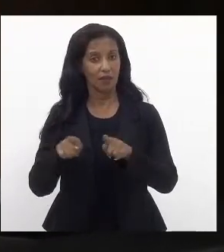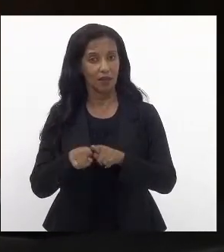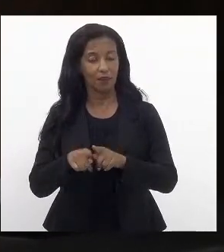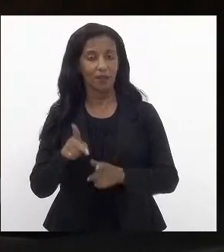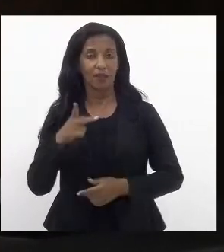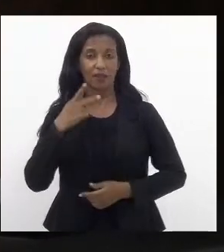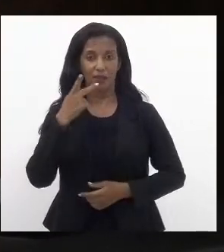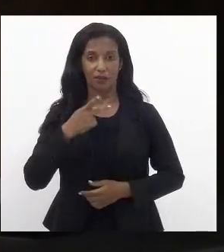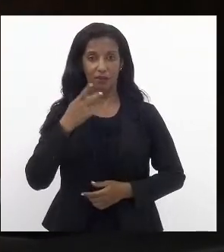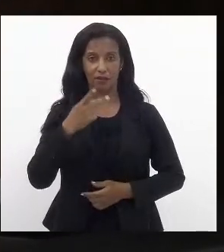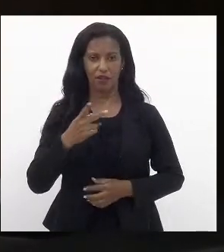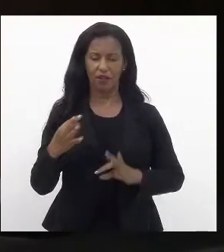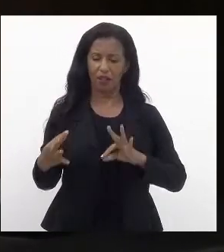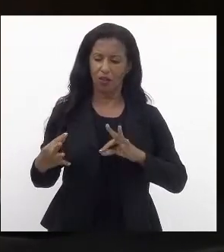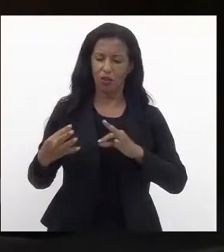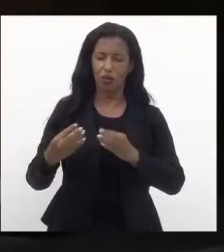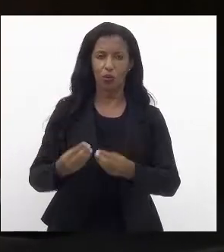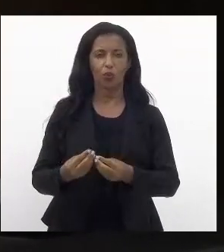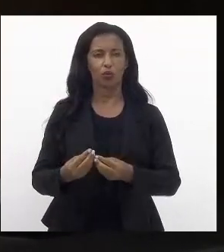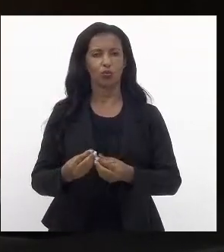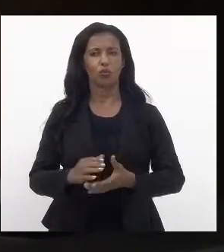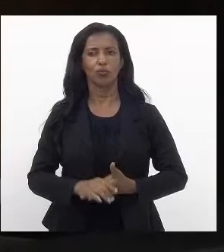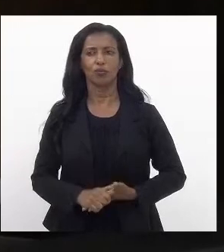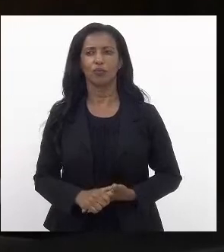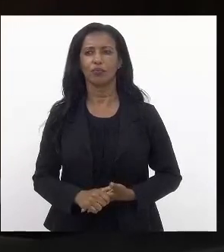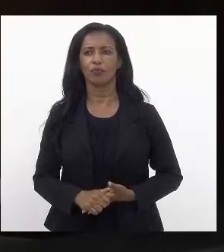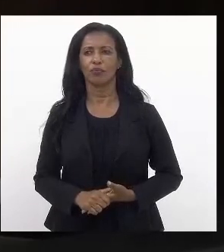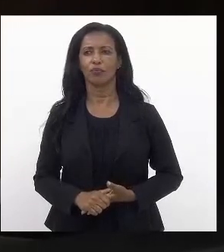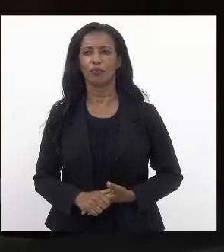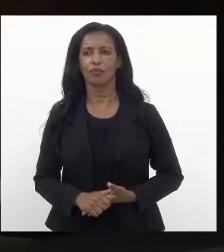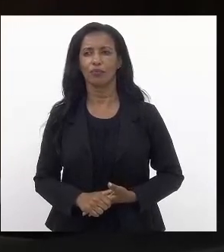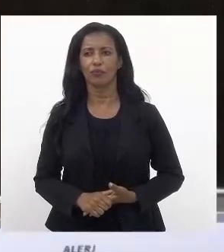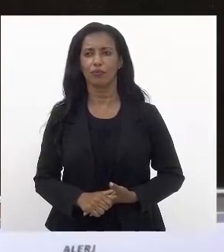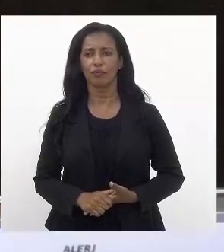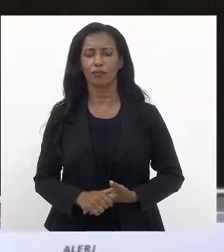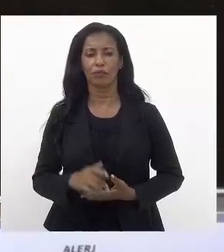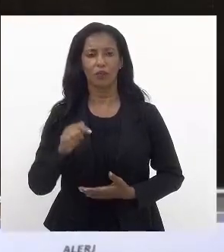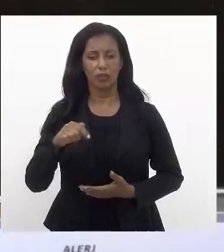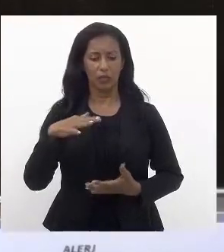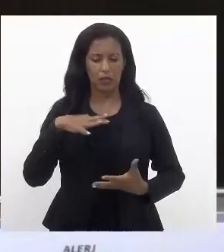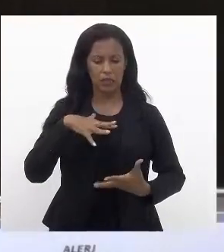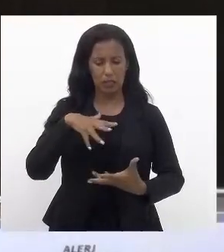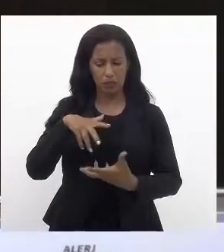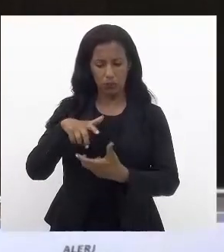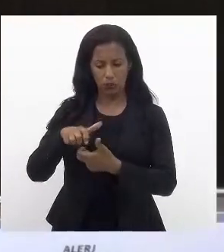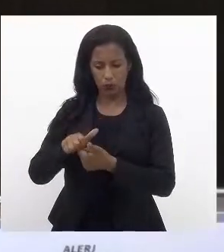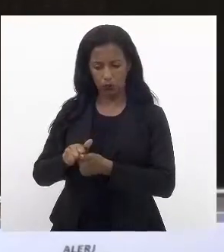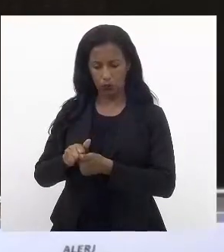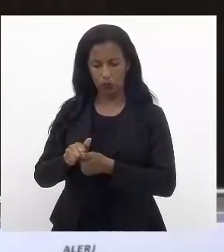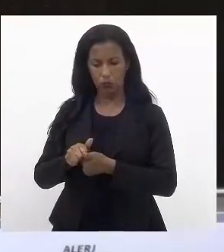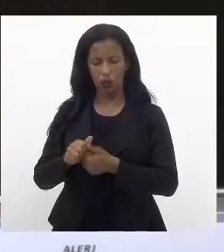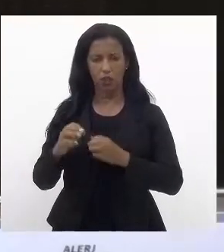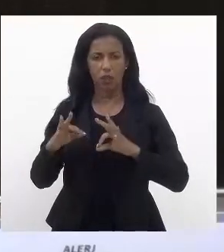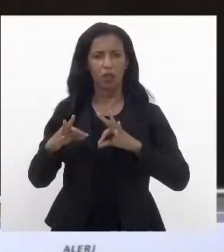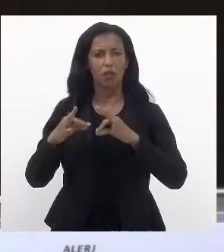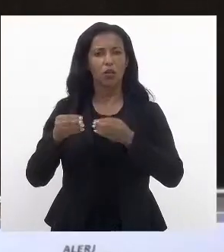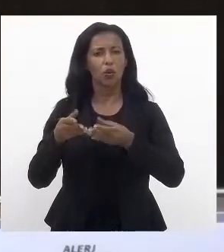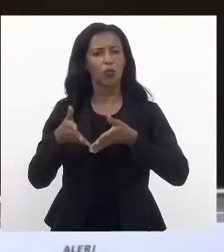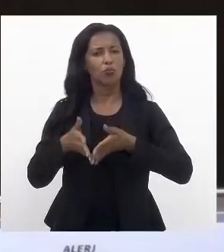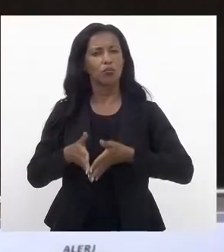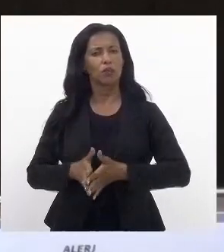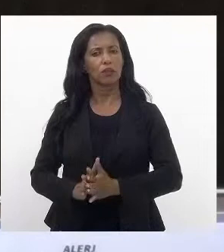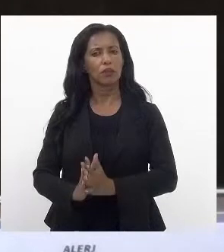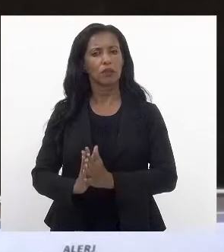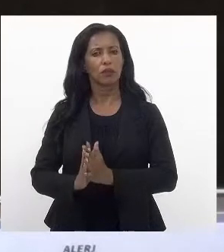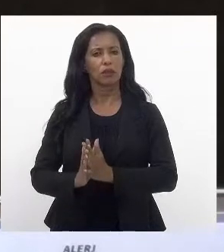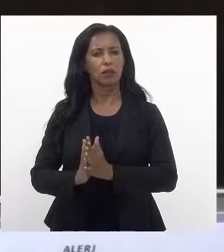decir que todos los que hacemos en este mundo y todo lo que hacemos